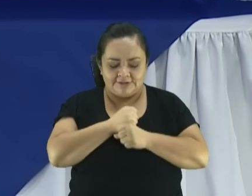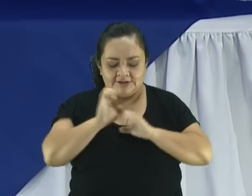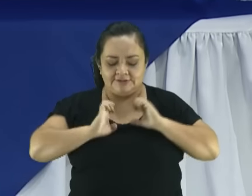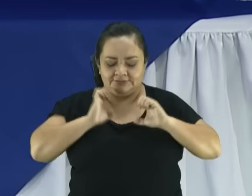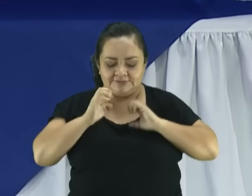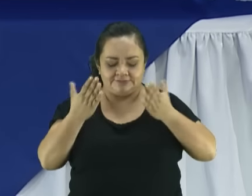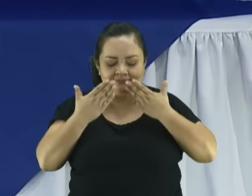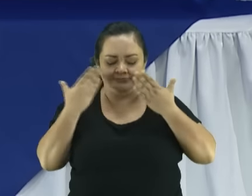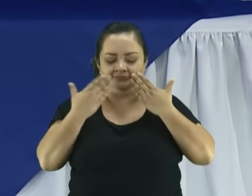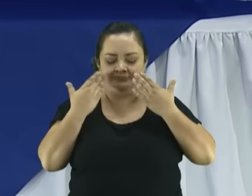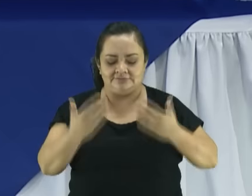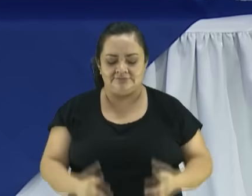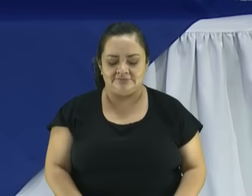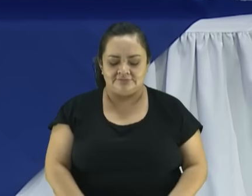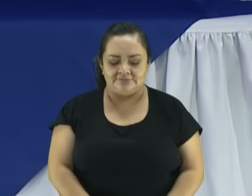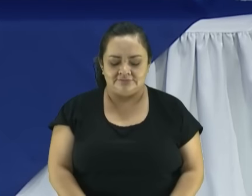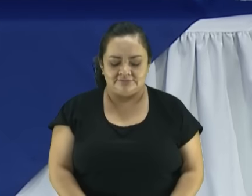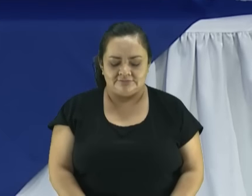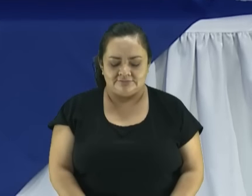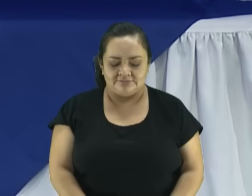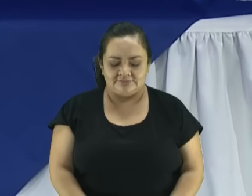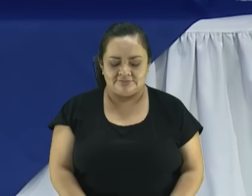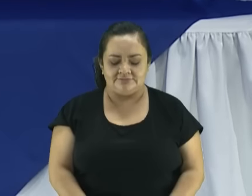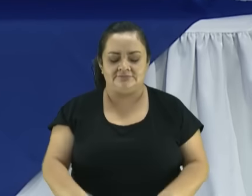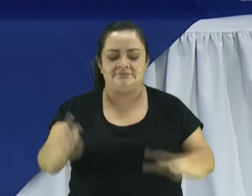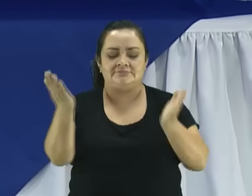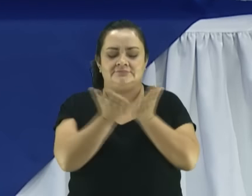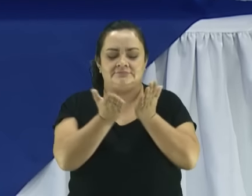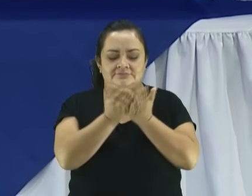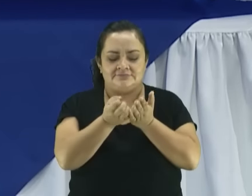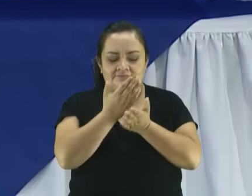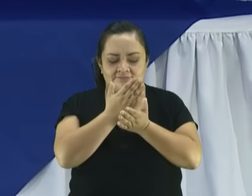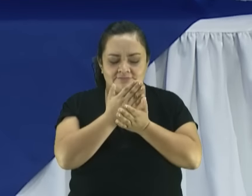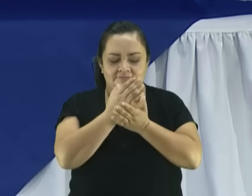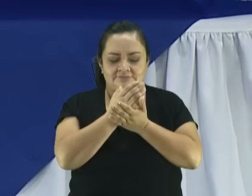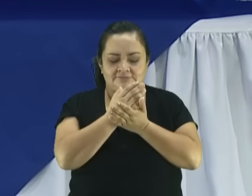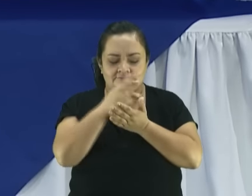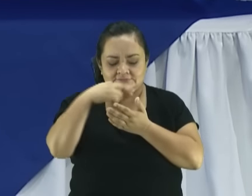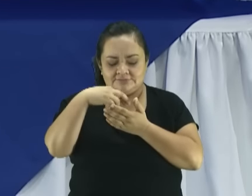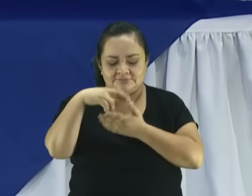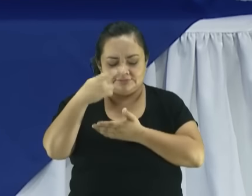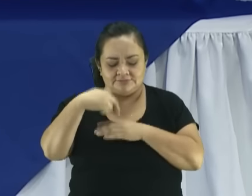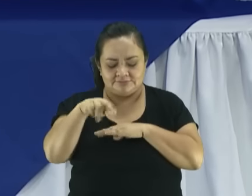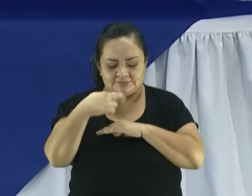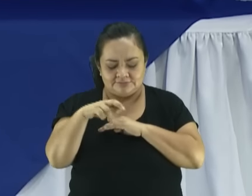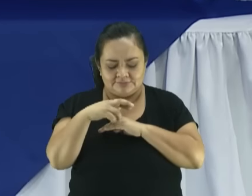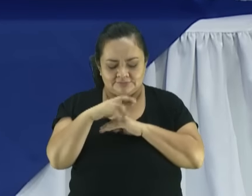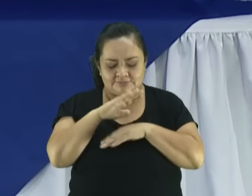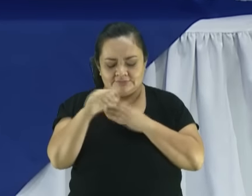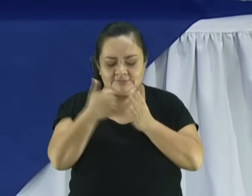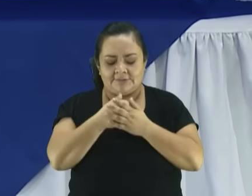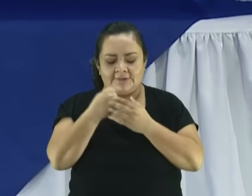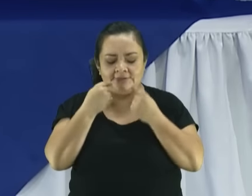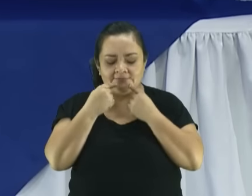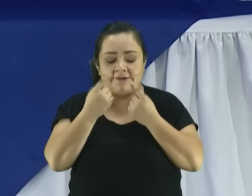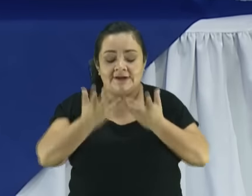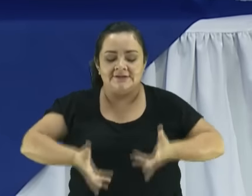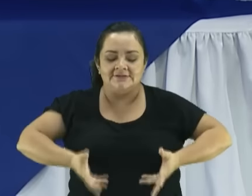la felicidad tu palabra dice señor en esta carta a los romanos porque todo aquel que invocara el nombre del señor